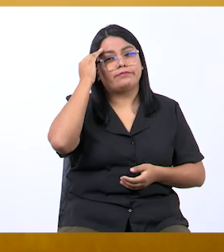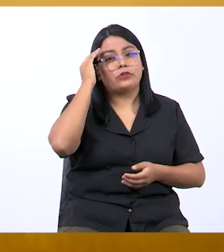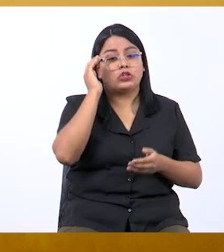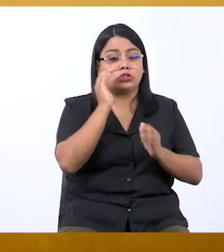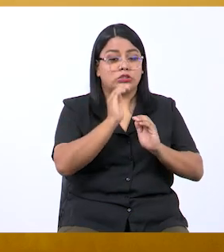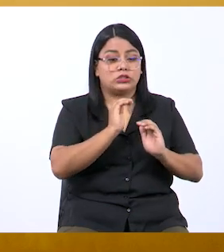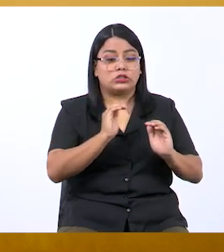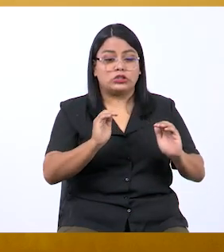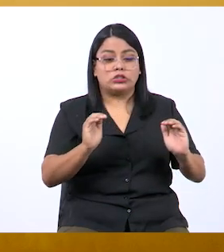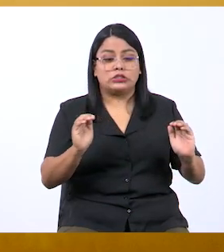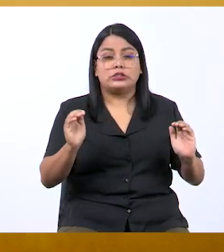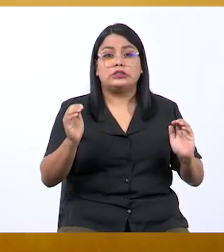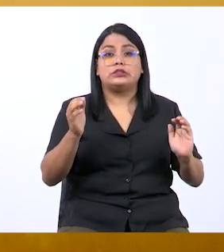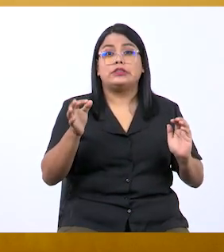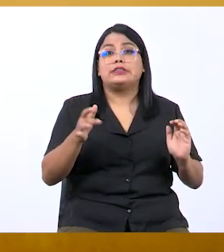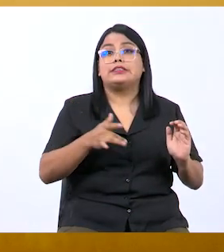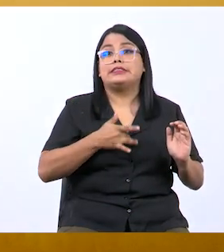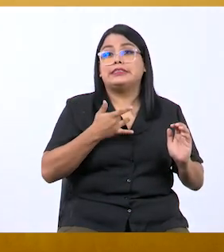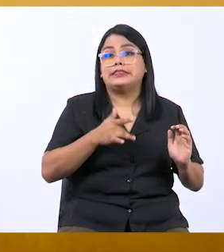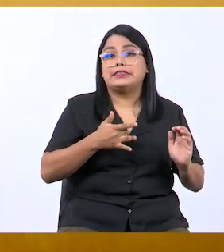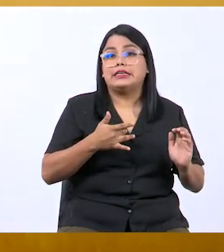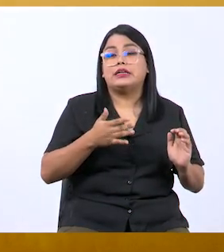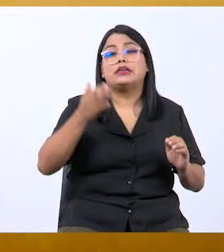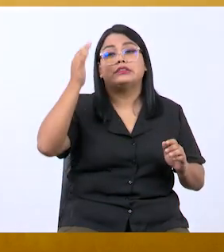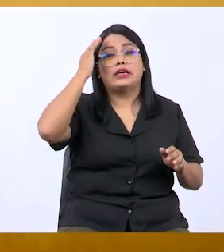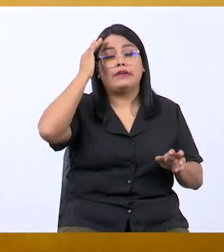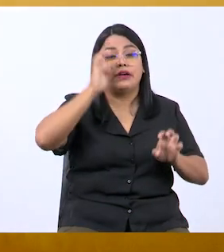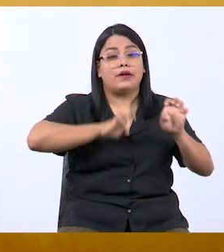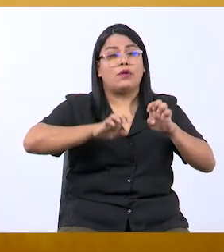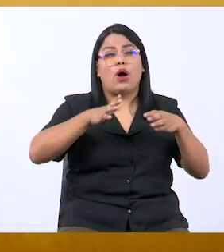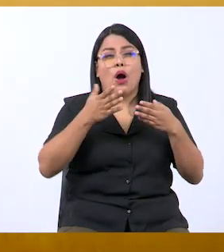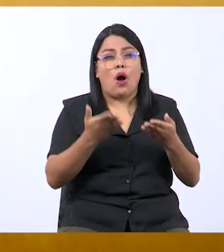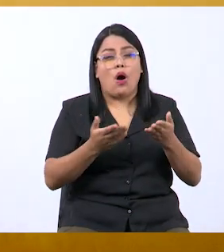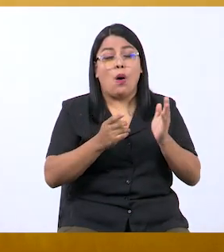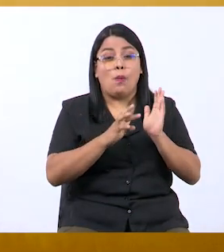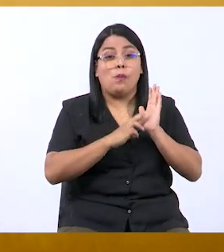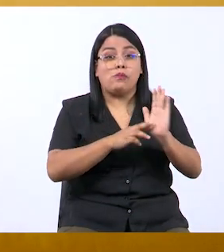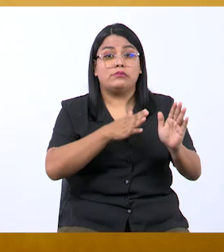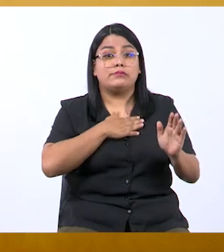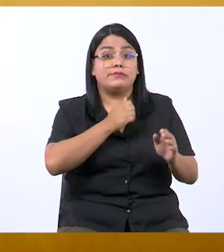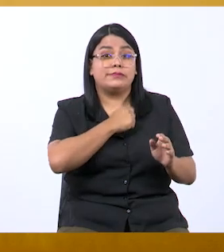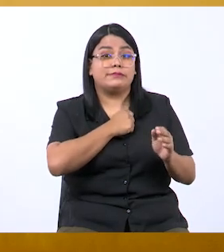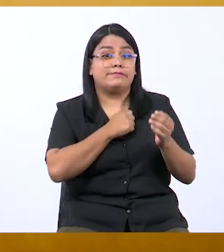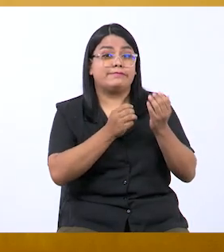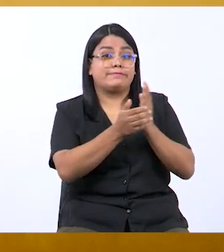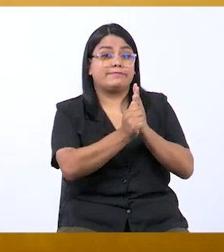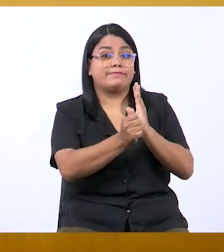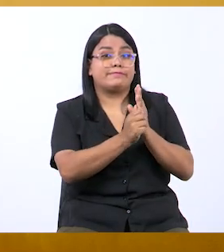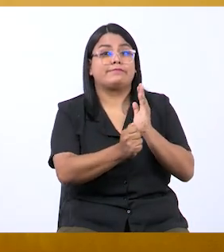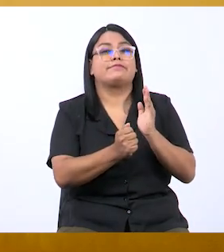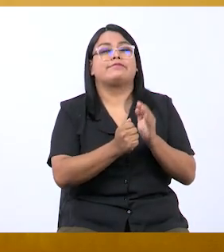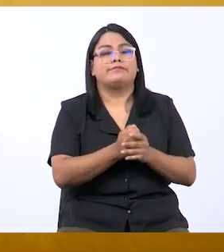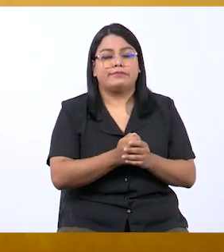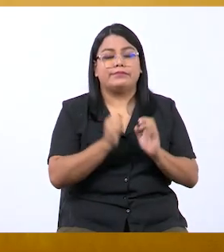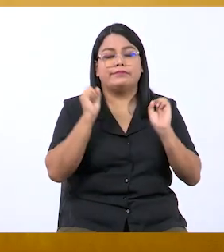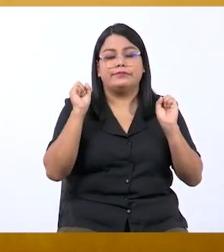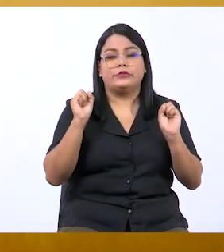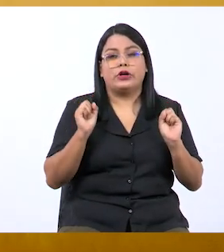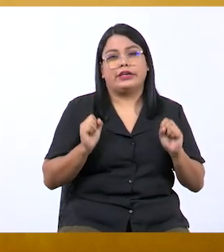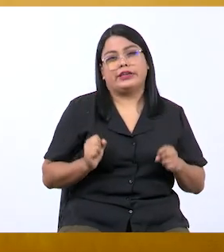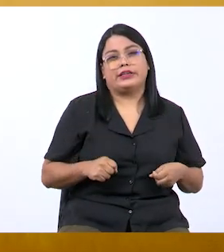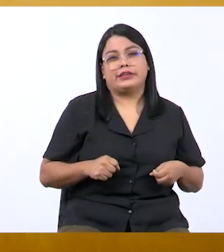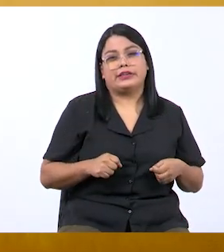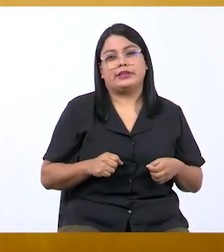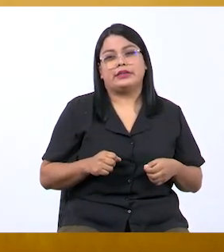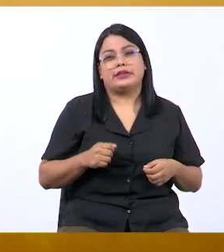niño también sepa cómo me van a evaluar, no a mí, sino al producto, que es la evidencia de mis capacidades o el avance de mi competencia,